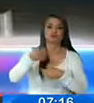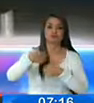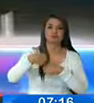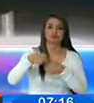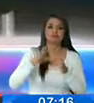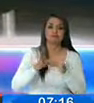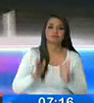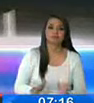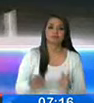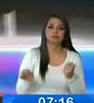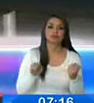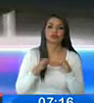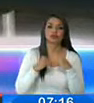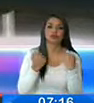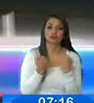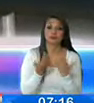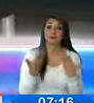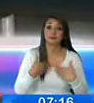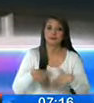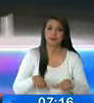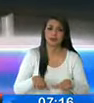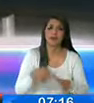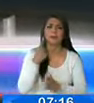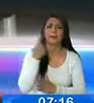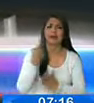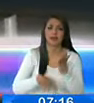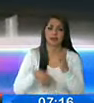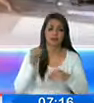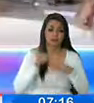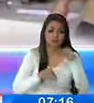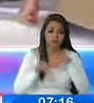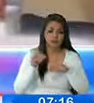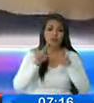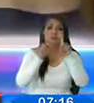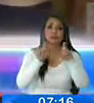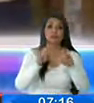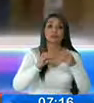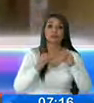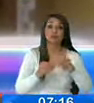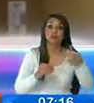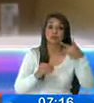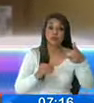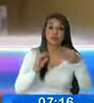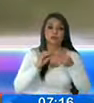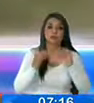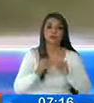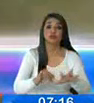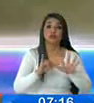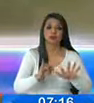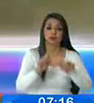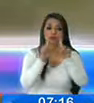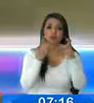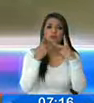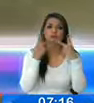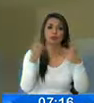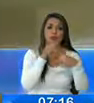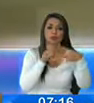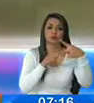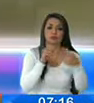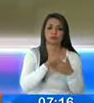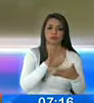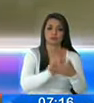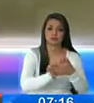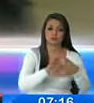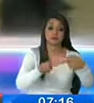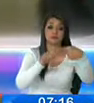Participación Ciudadana y Control Social, para instrumentar la pregunta 3 y 6 de la consulta popular. El primero es el alcance del Consejo